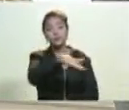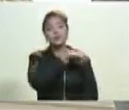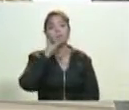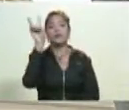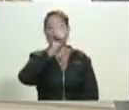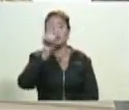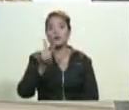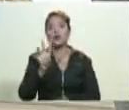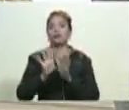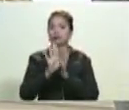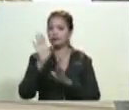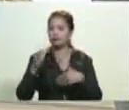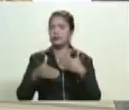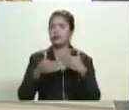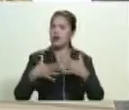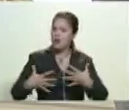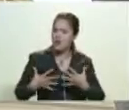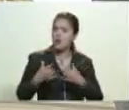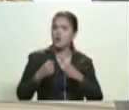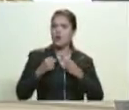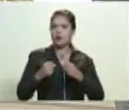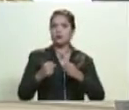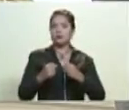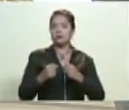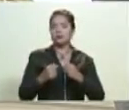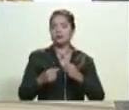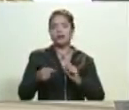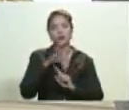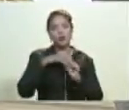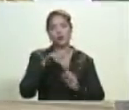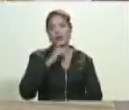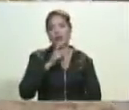venezolano crecerse ante las dificultades.